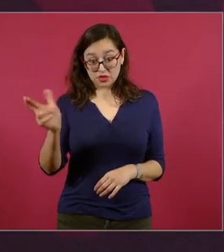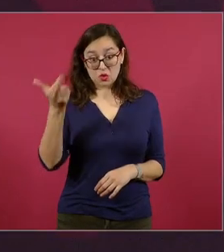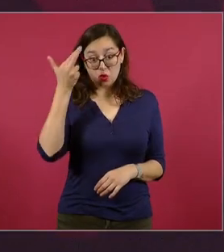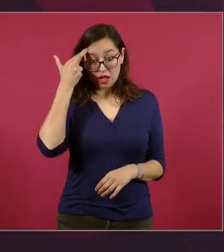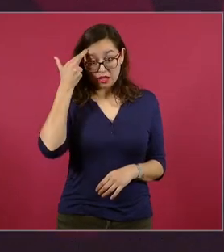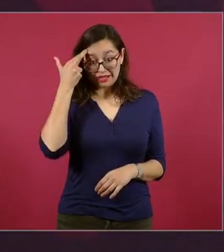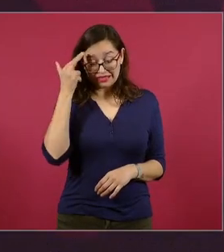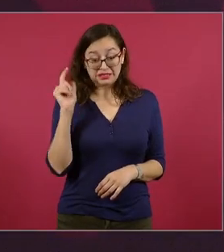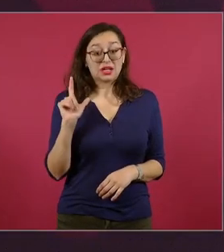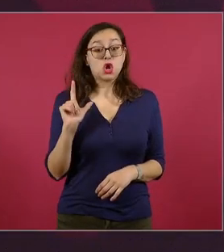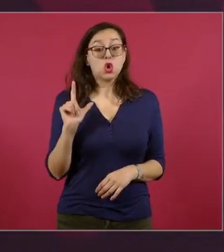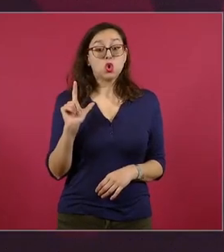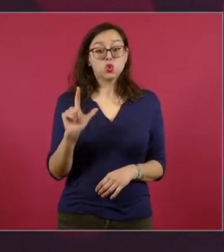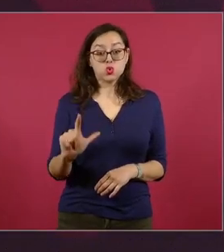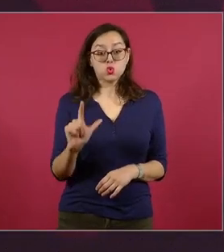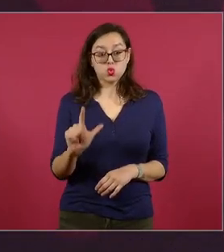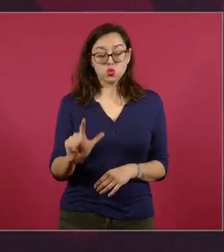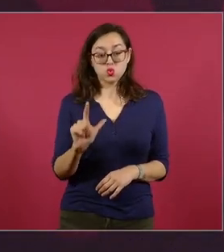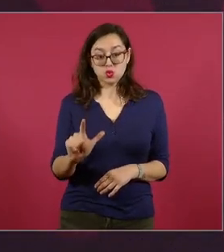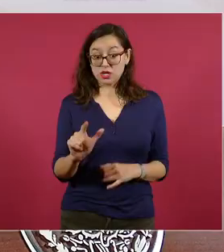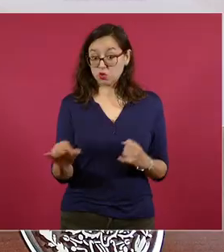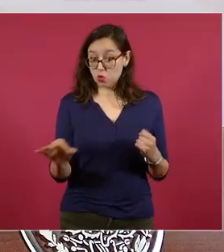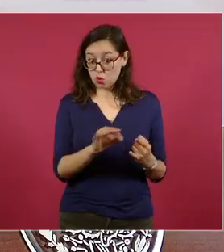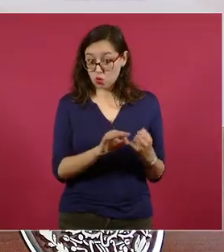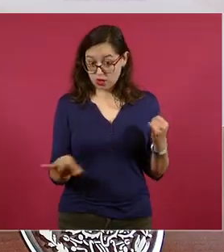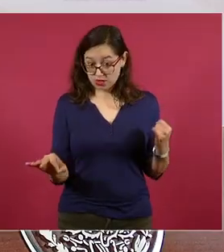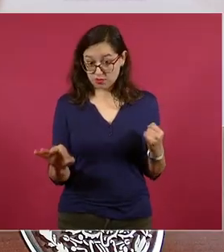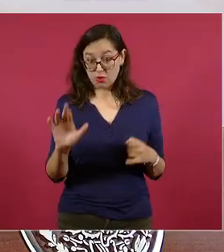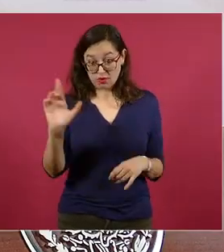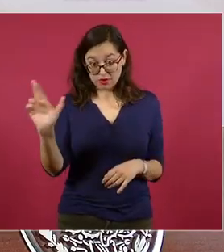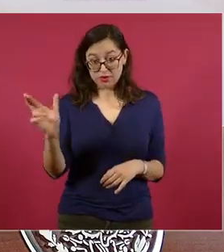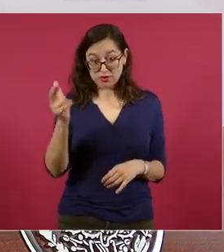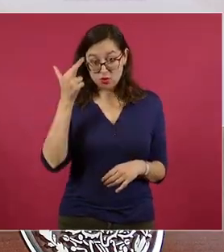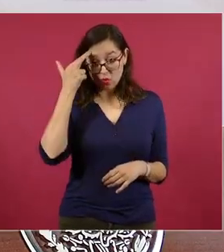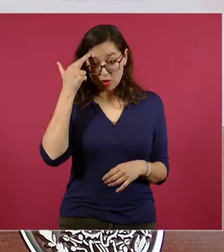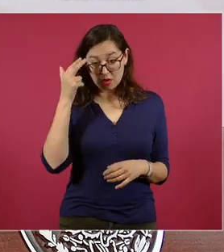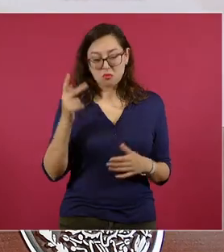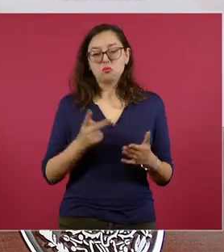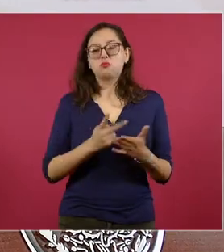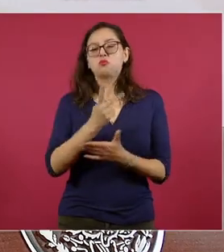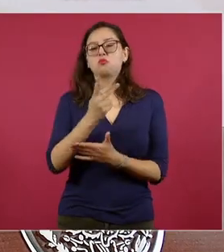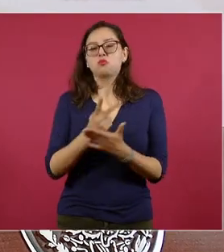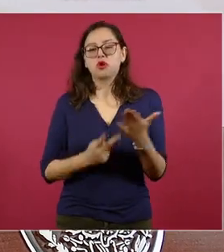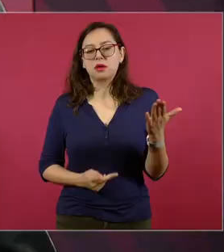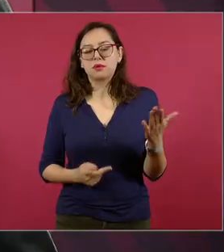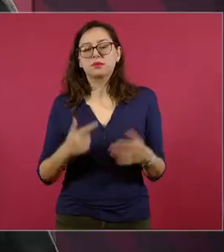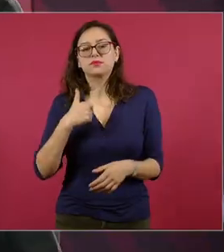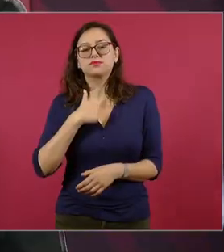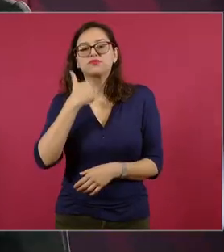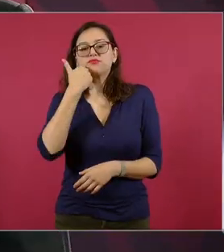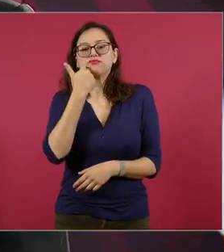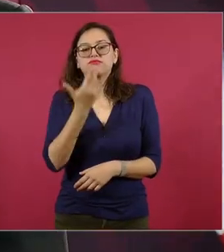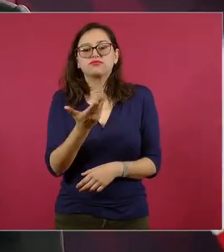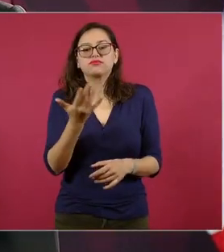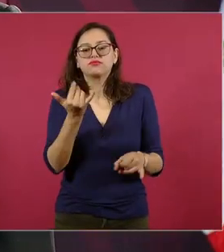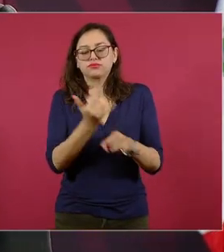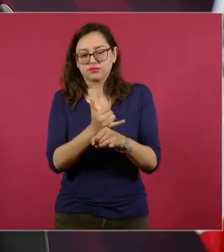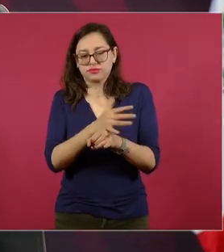lunes, de una vez el programa, quiero hacer un informe que ofrezco,